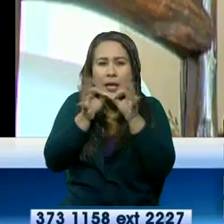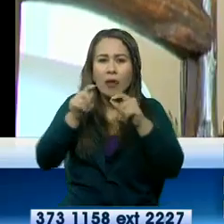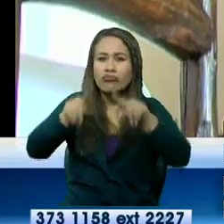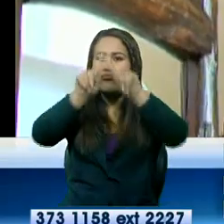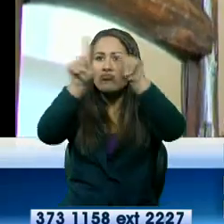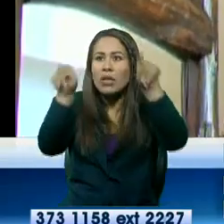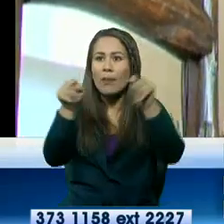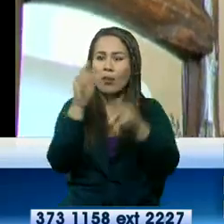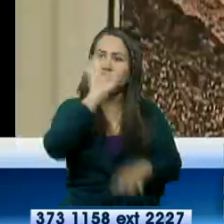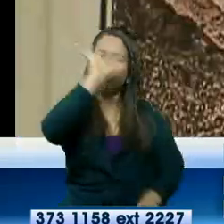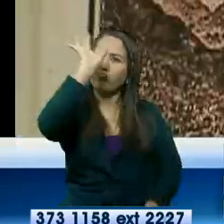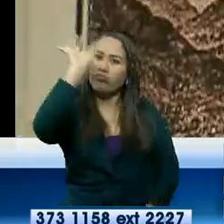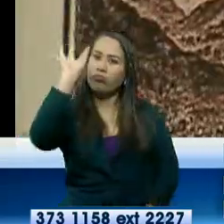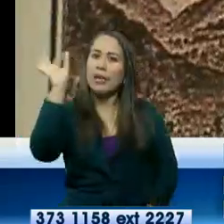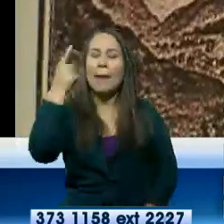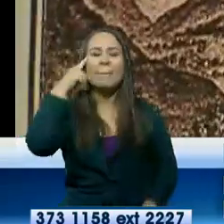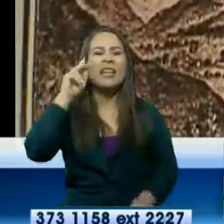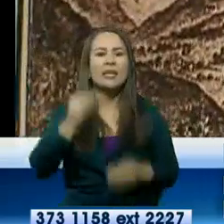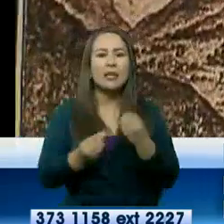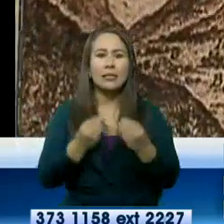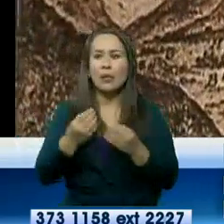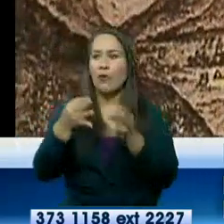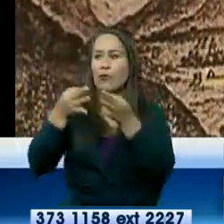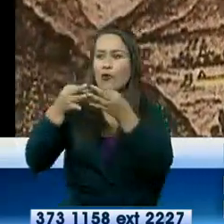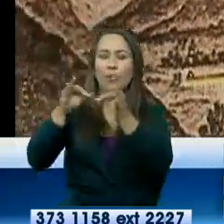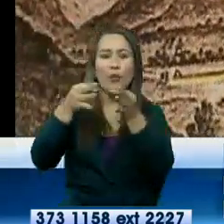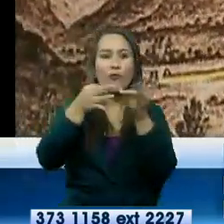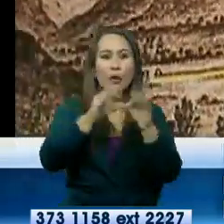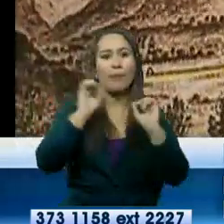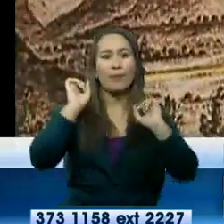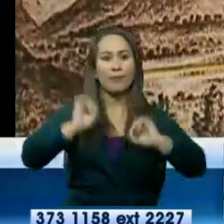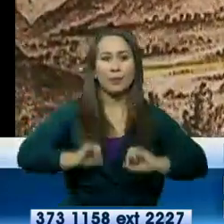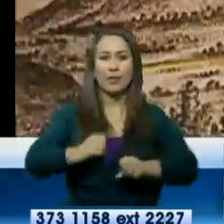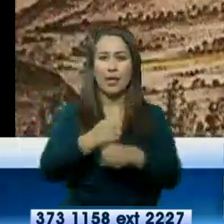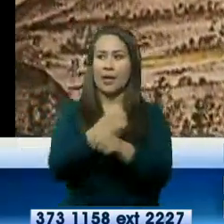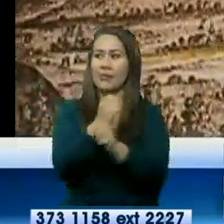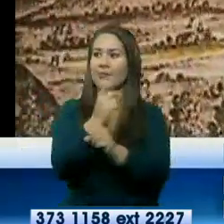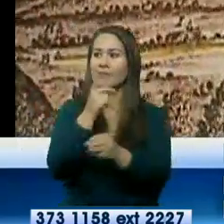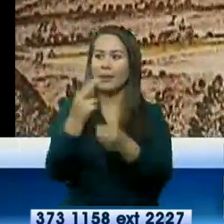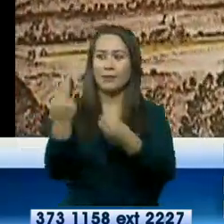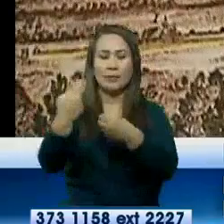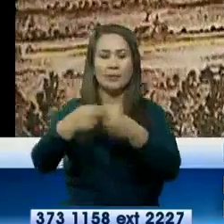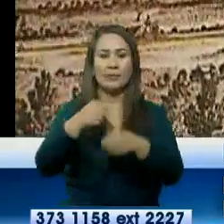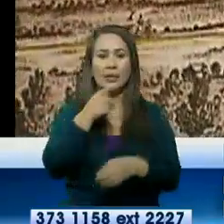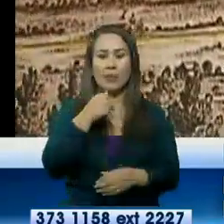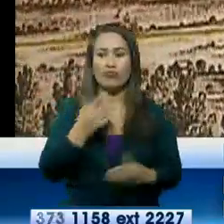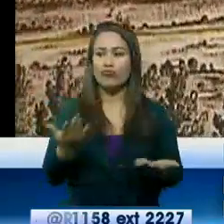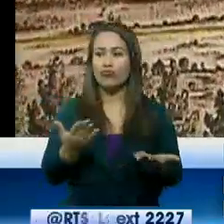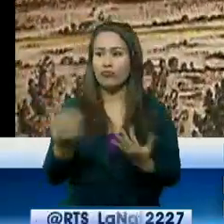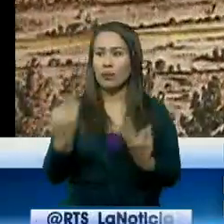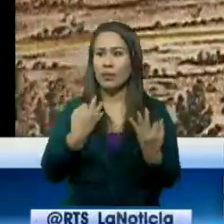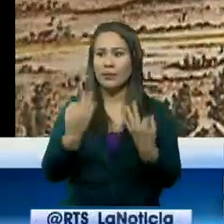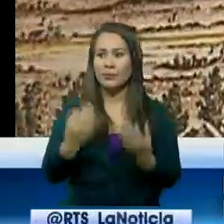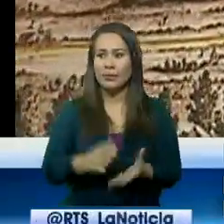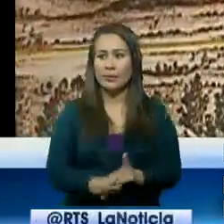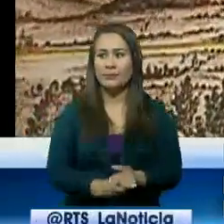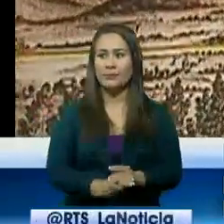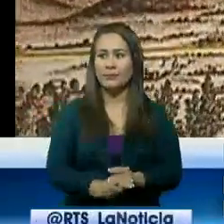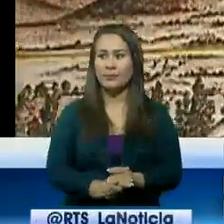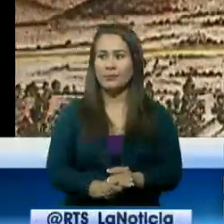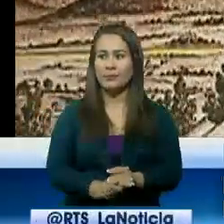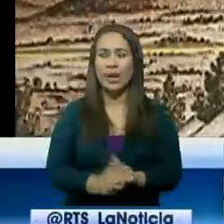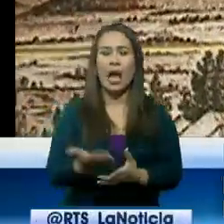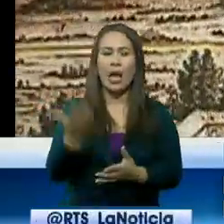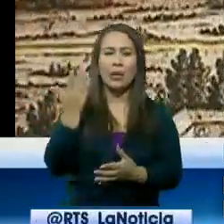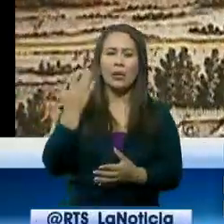Y eso les permitía a ellos determinar la forma de la Tierra. Pero fue la presencia de los Andes que les permite ya en el siglo